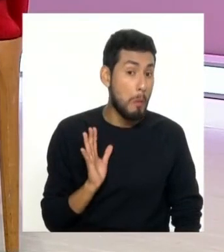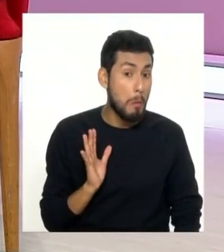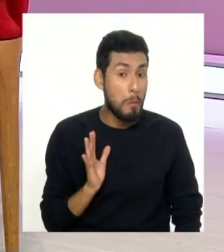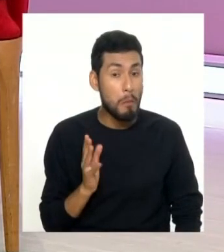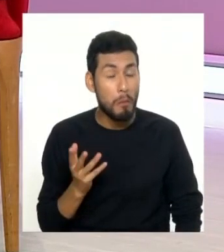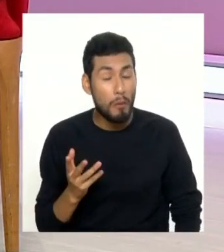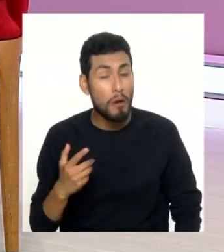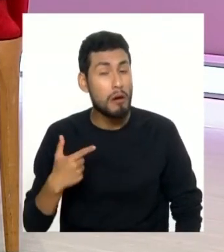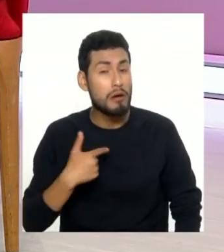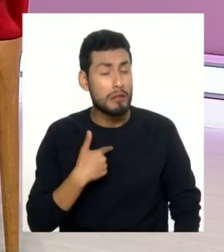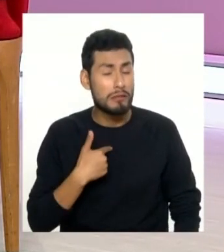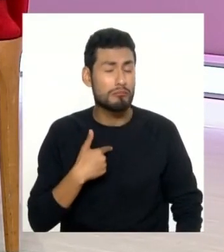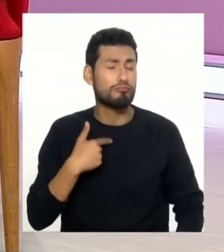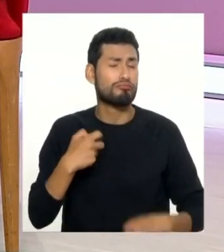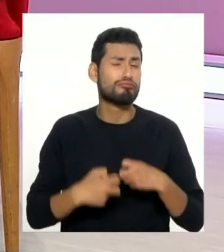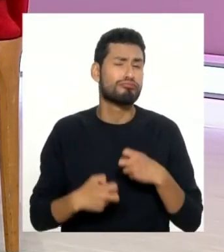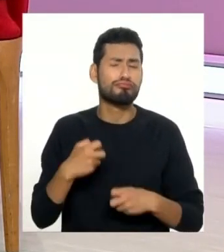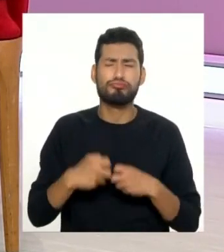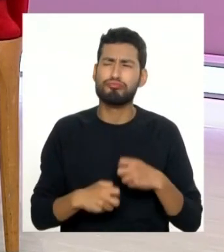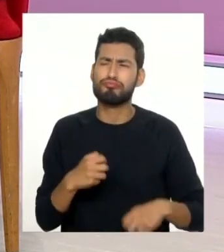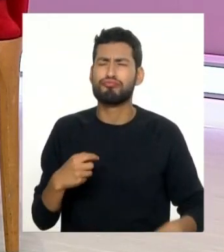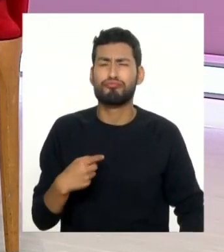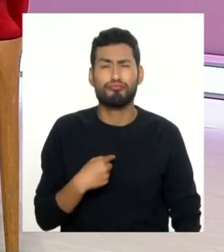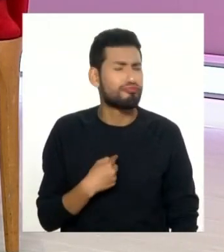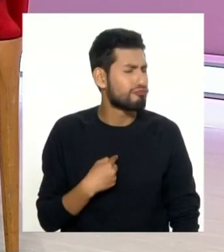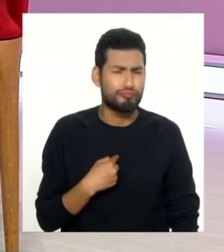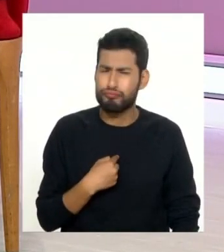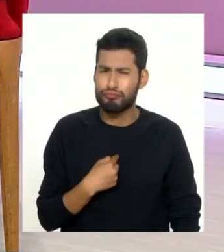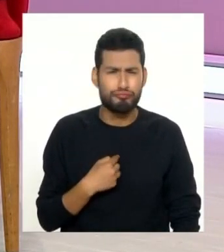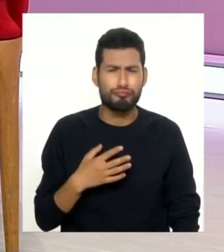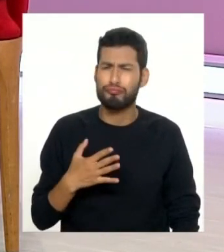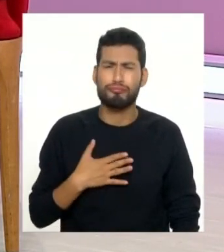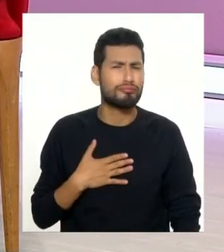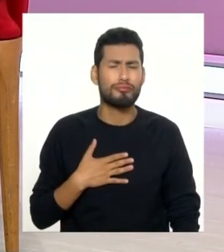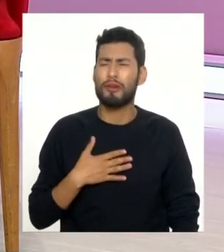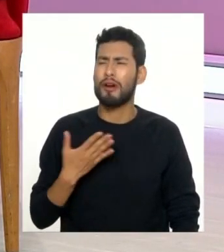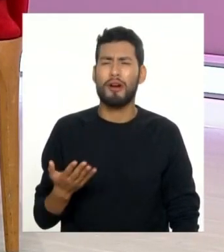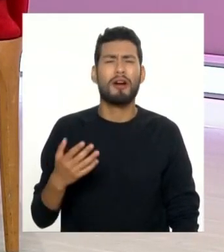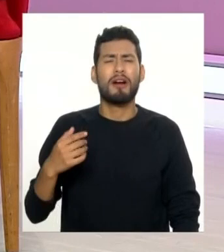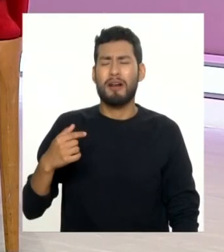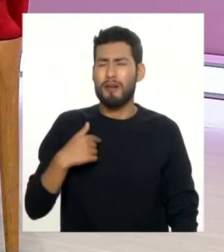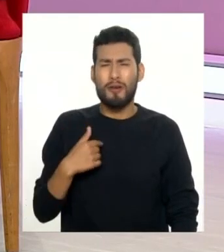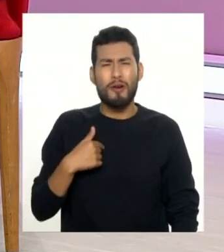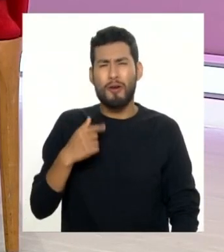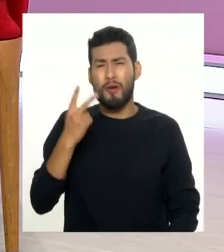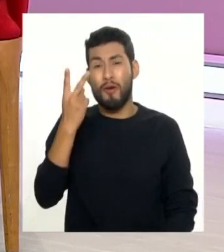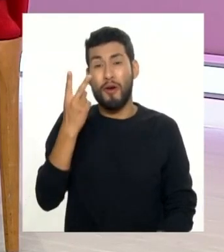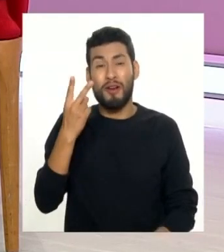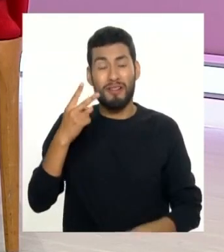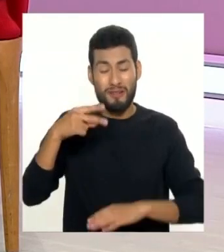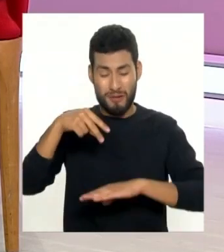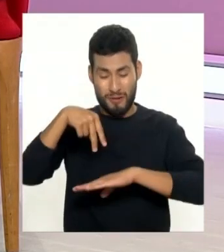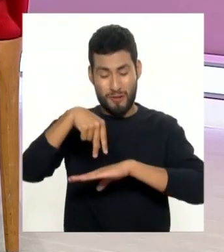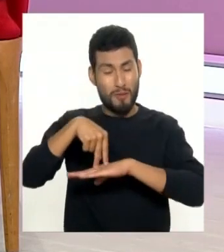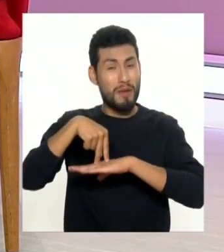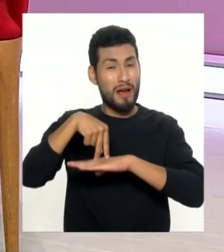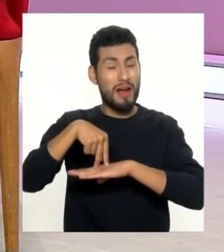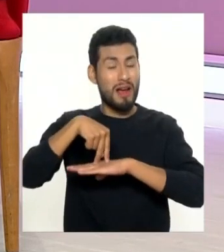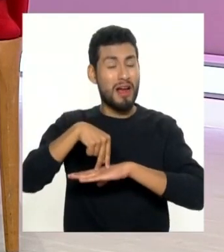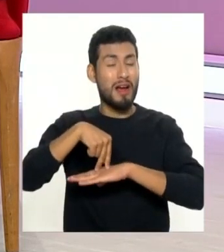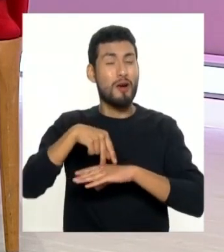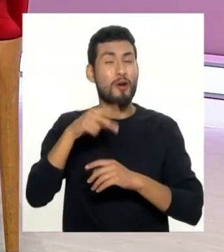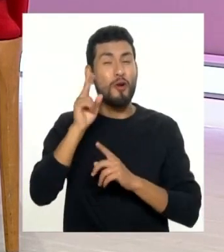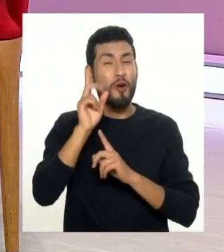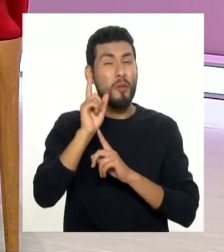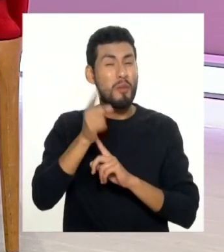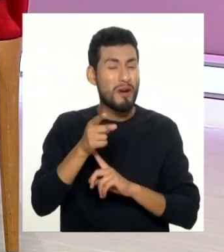El problema para mí es que, por ejemplo, yo no puedo estar ni 2 minutos parado. Yo tengo que